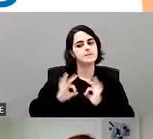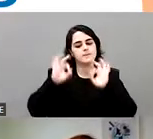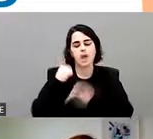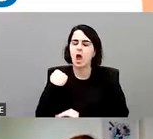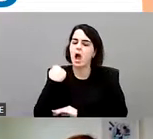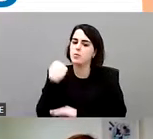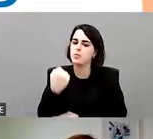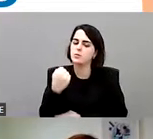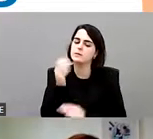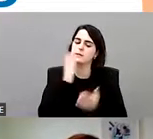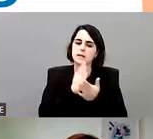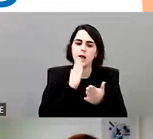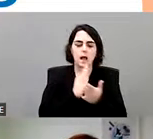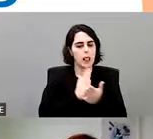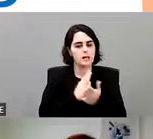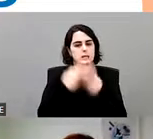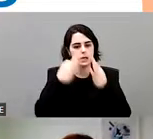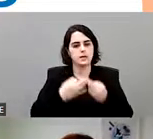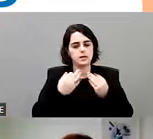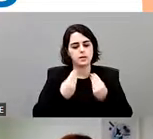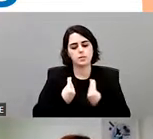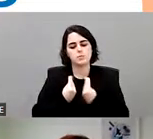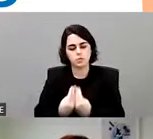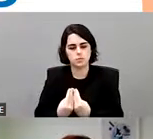las sesiones tenía que estar siempre acompañada.